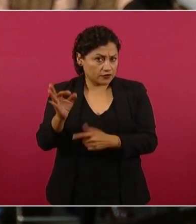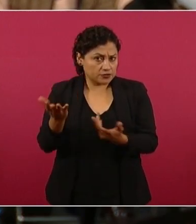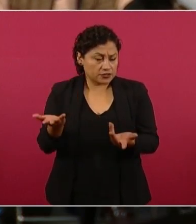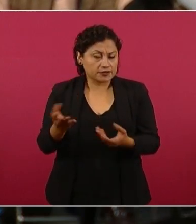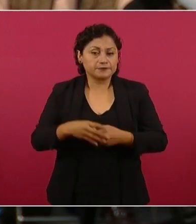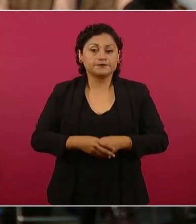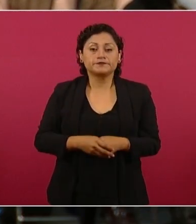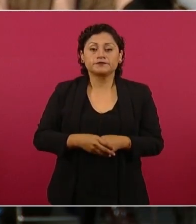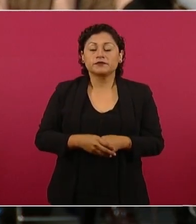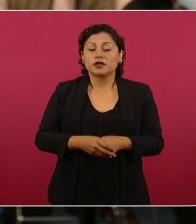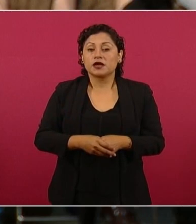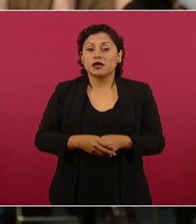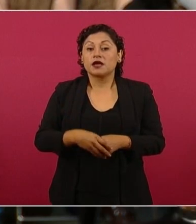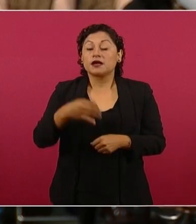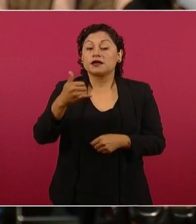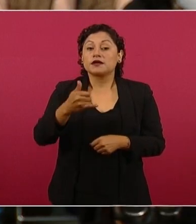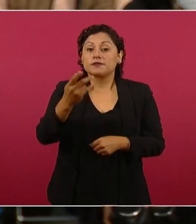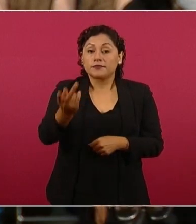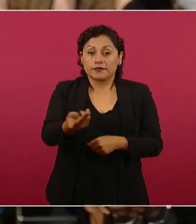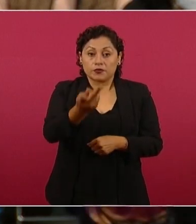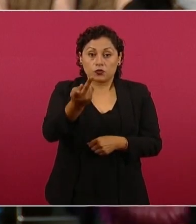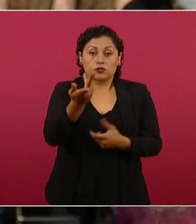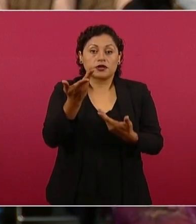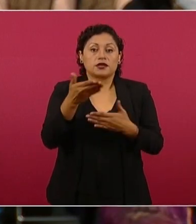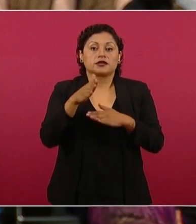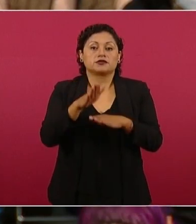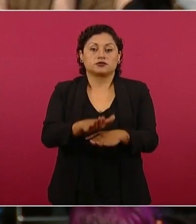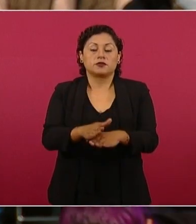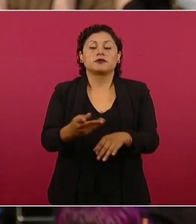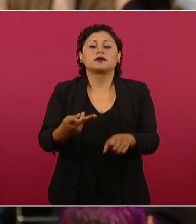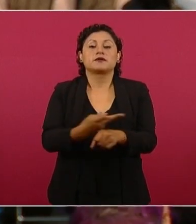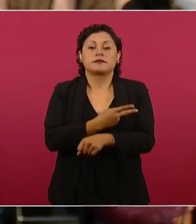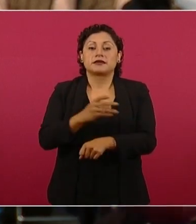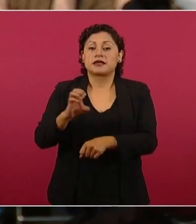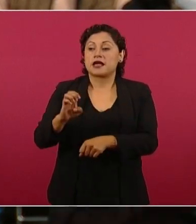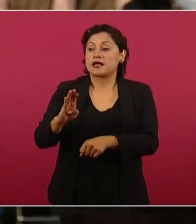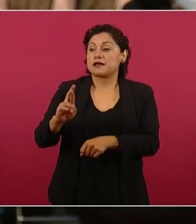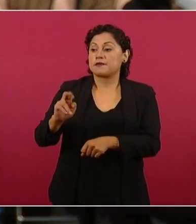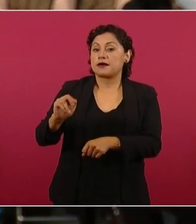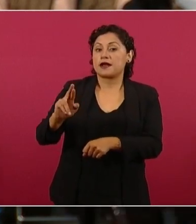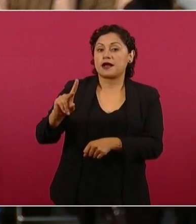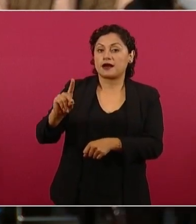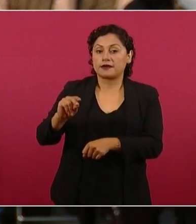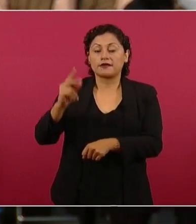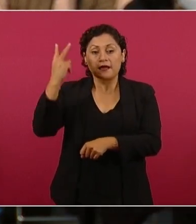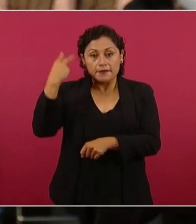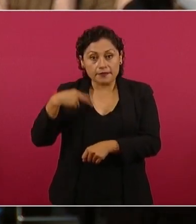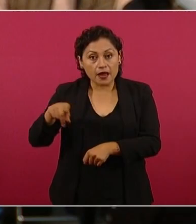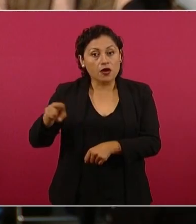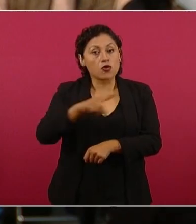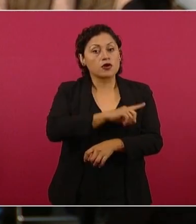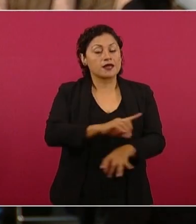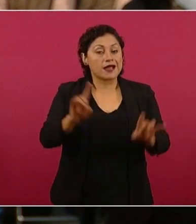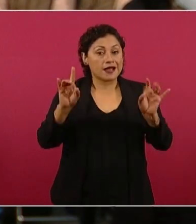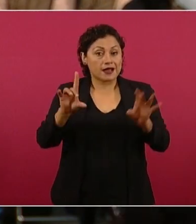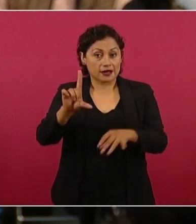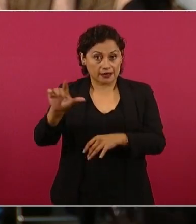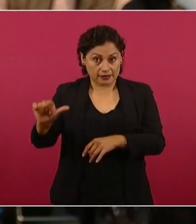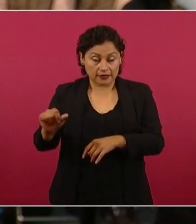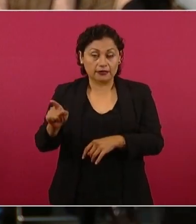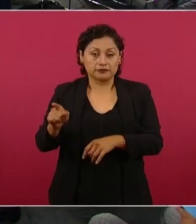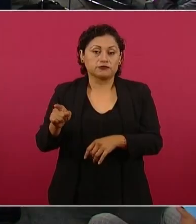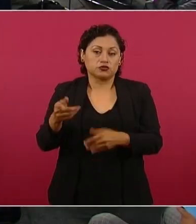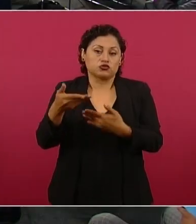en la visita que hizo el canciller Marcelo Ebrard a Los Ángeles a propósito de la Cumbre de las